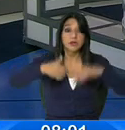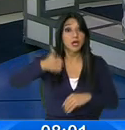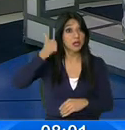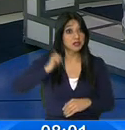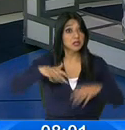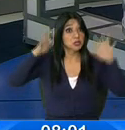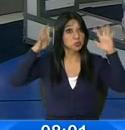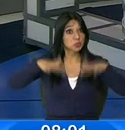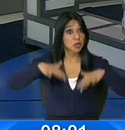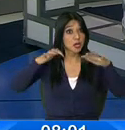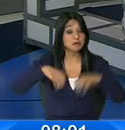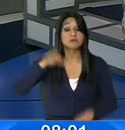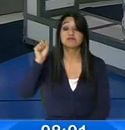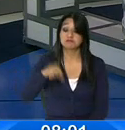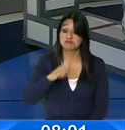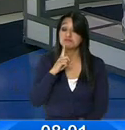Sí,